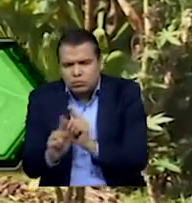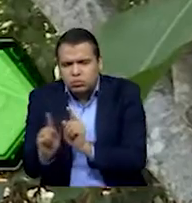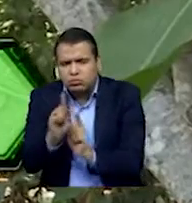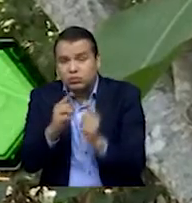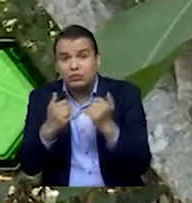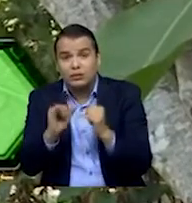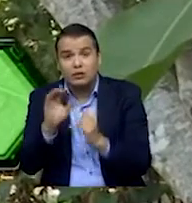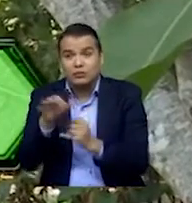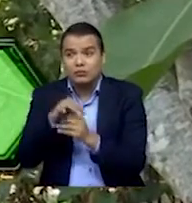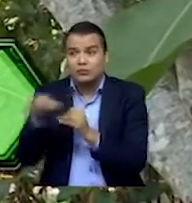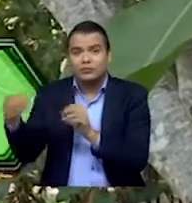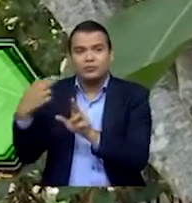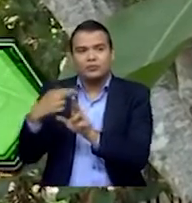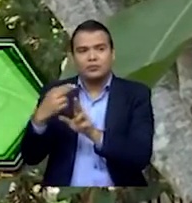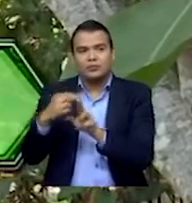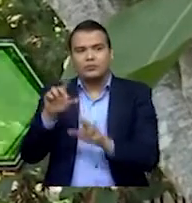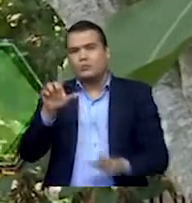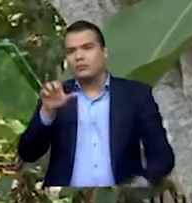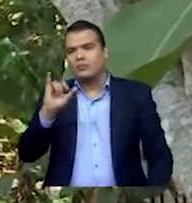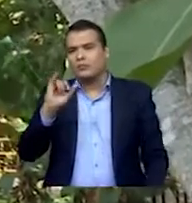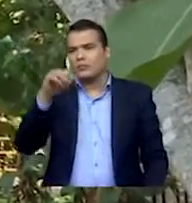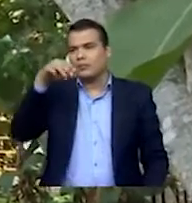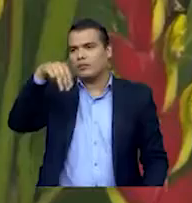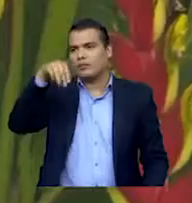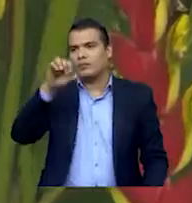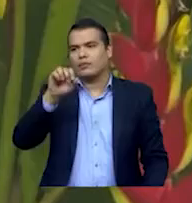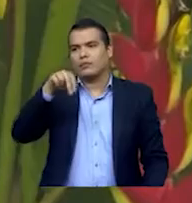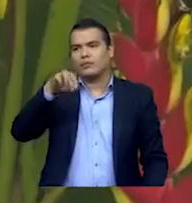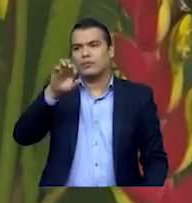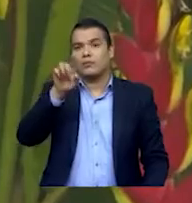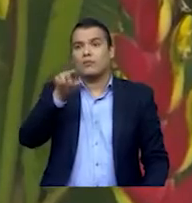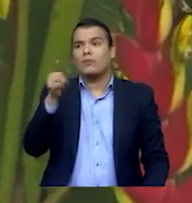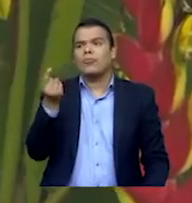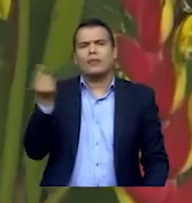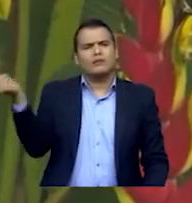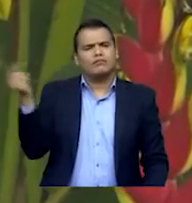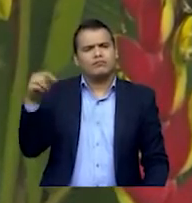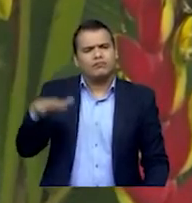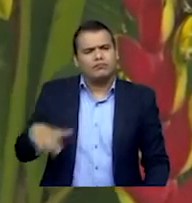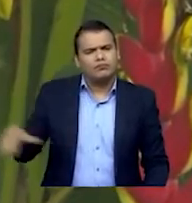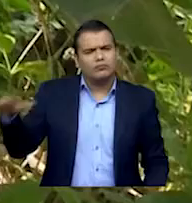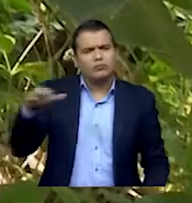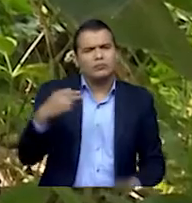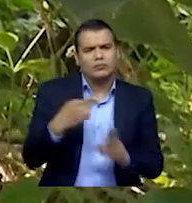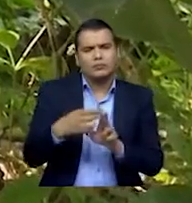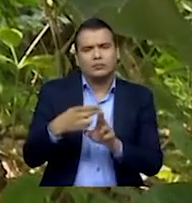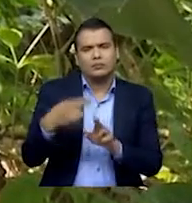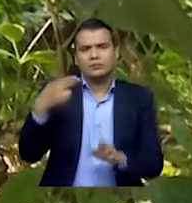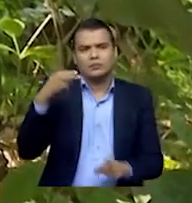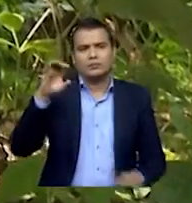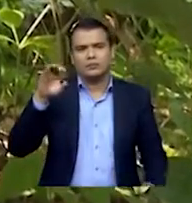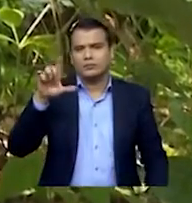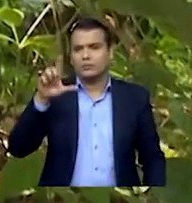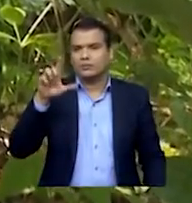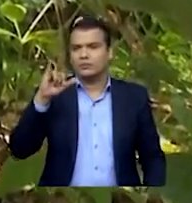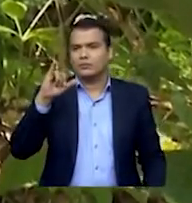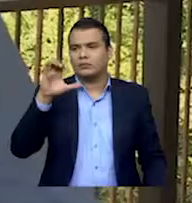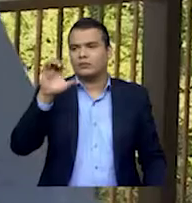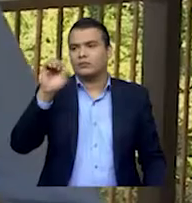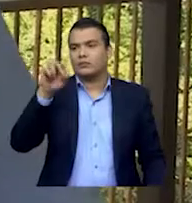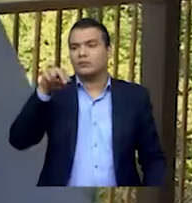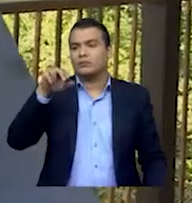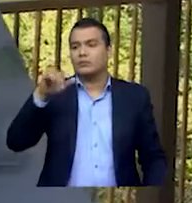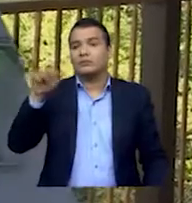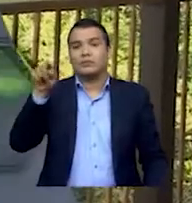funciona el parque nacional de las heliconias un centro de educación ambiental donde se cultivan y exponen flores exóticas primero